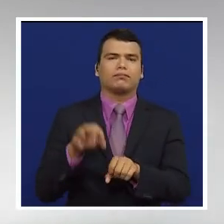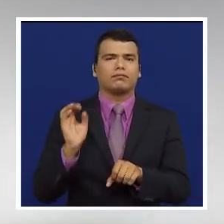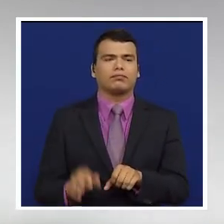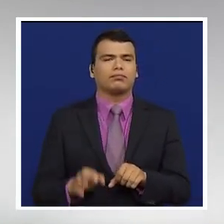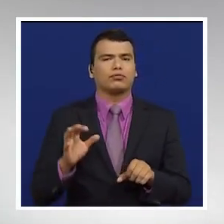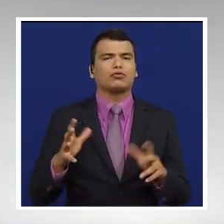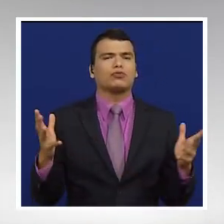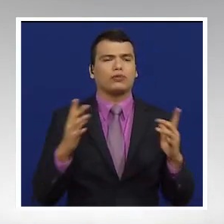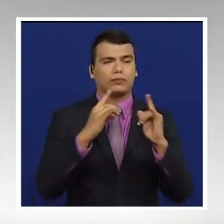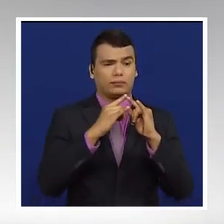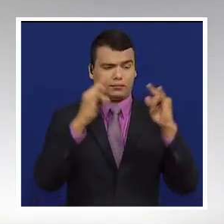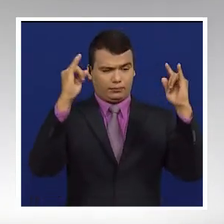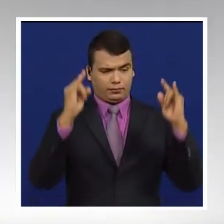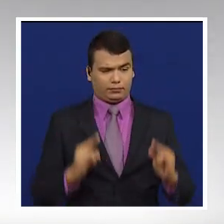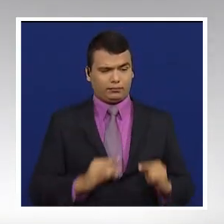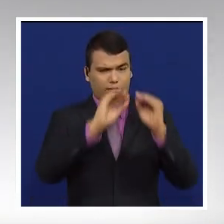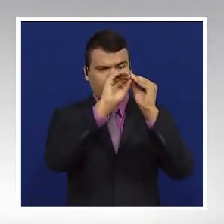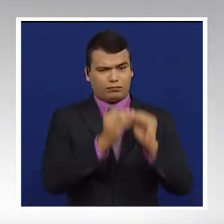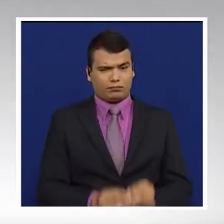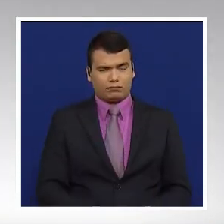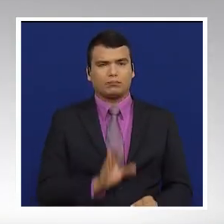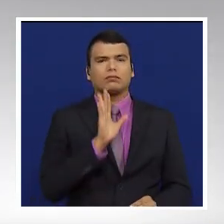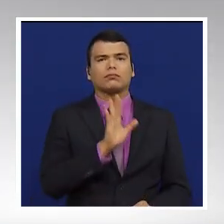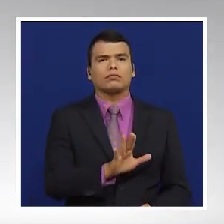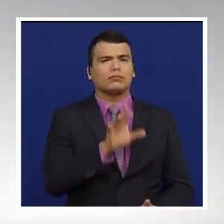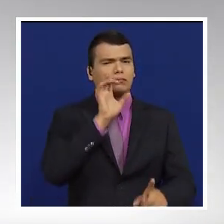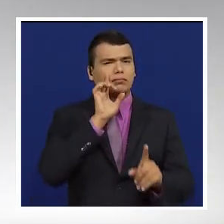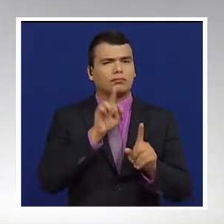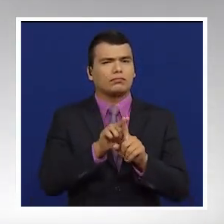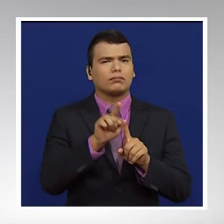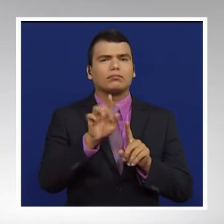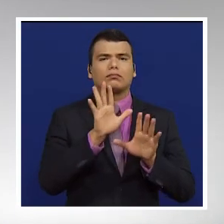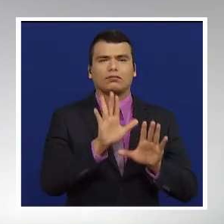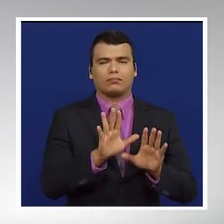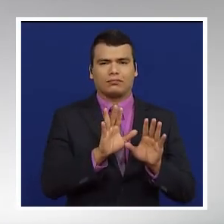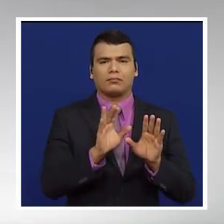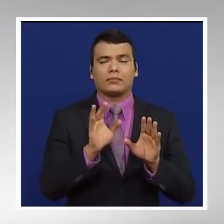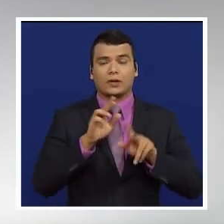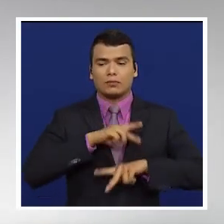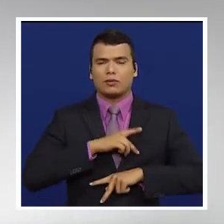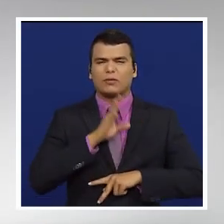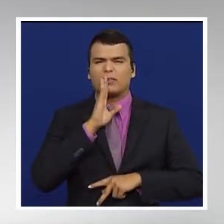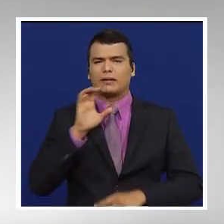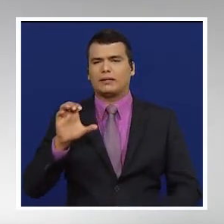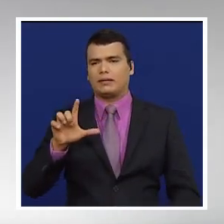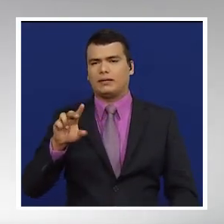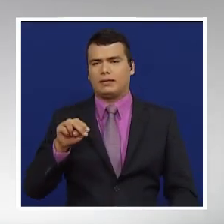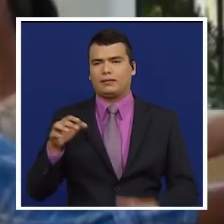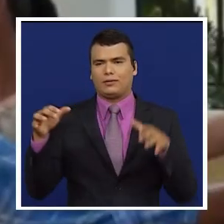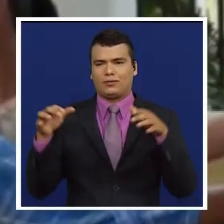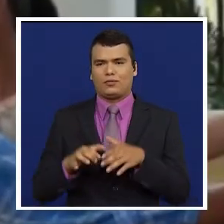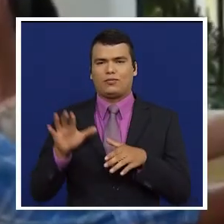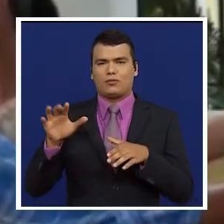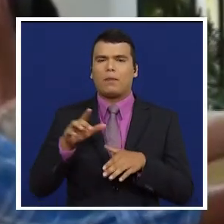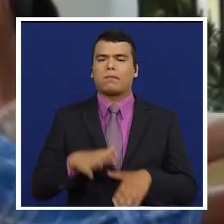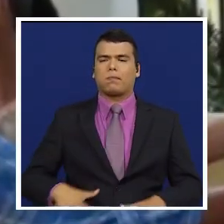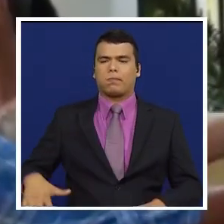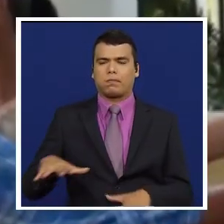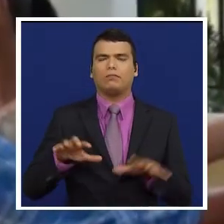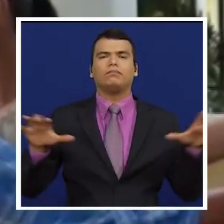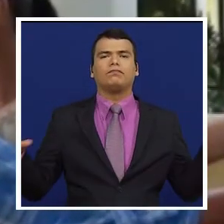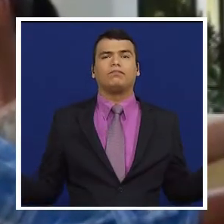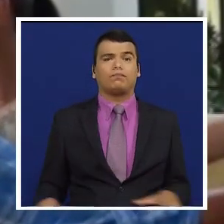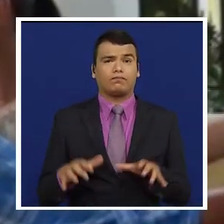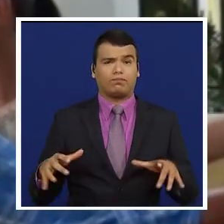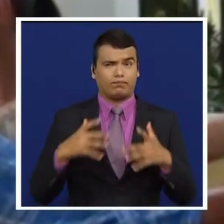procesado en un laboratorio perteneciente, según el ejército, a estructuras del ELN que operan en este sector del departamento. Con este